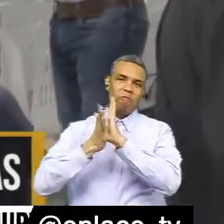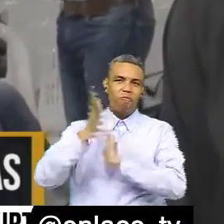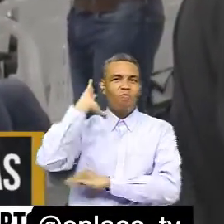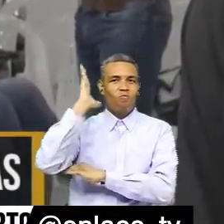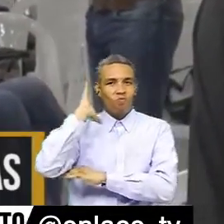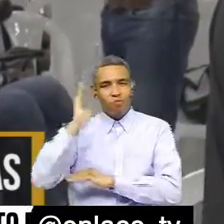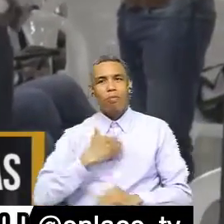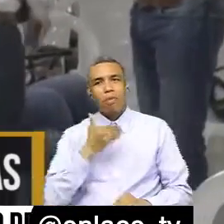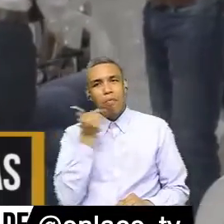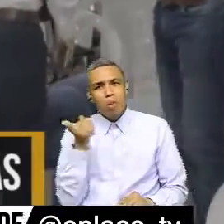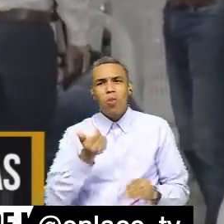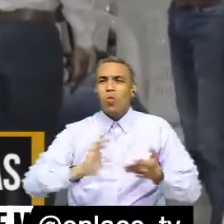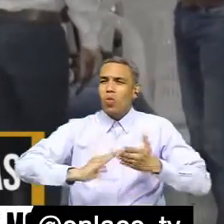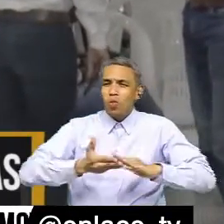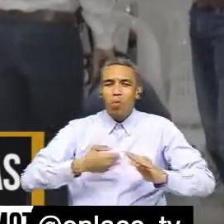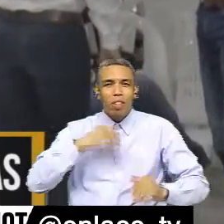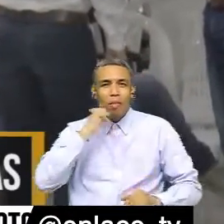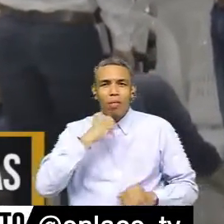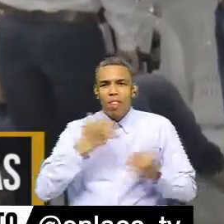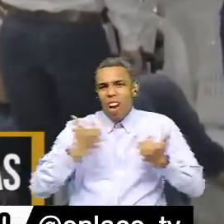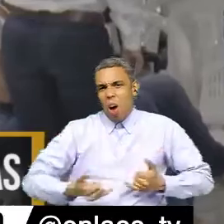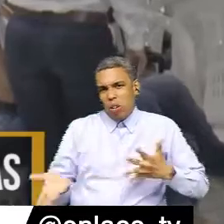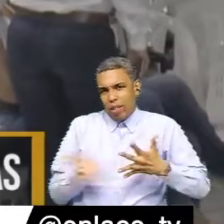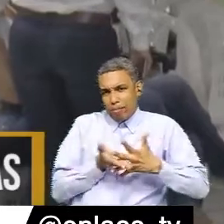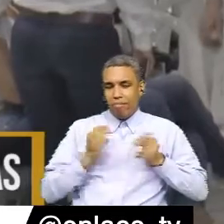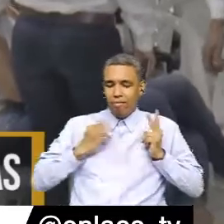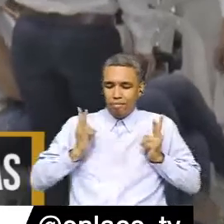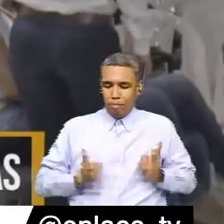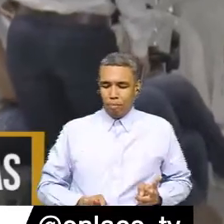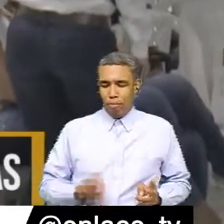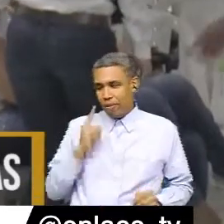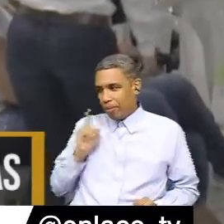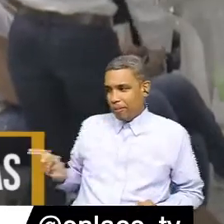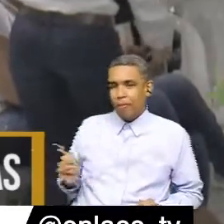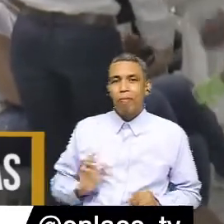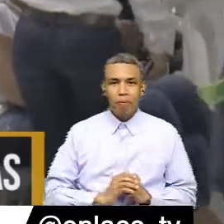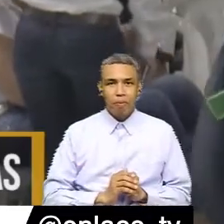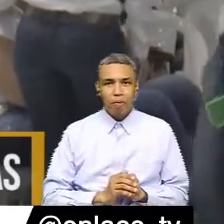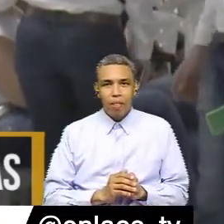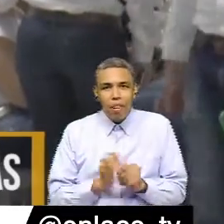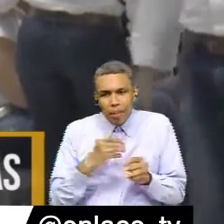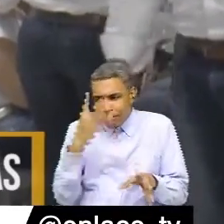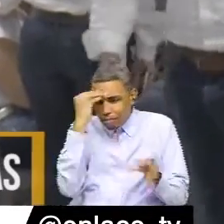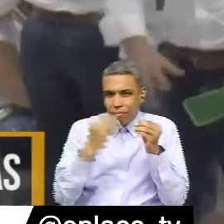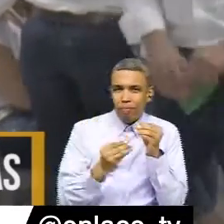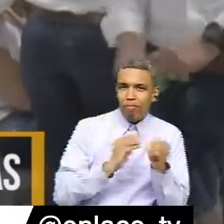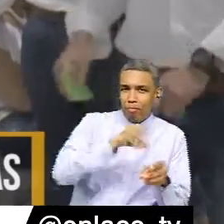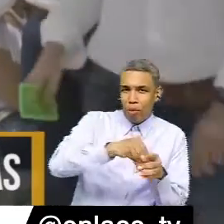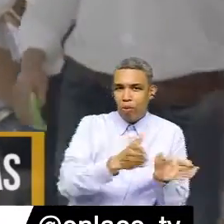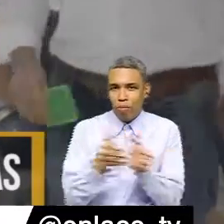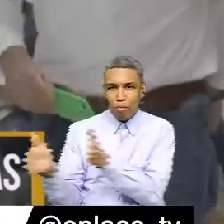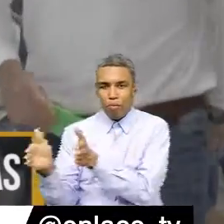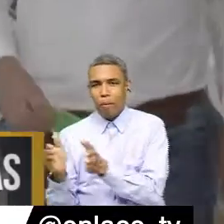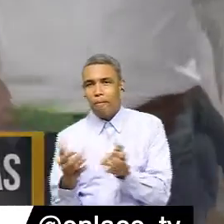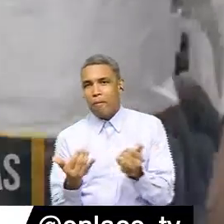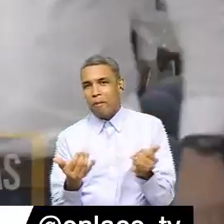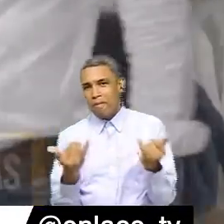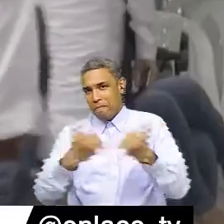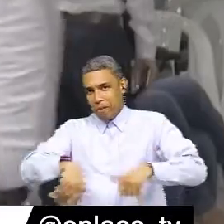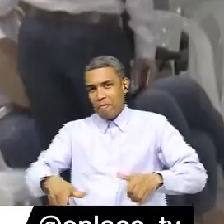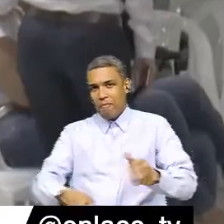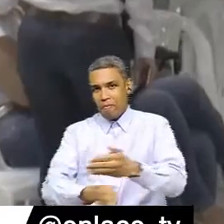propiedad ellos ya están en este momento en un receso muy importante aquí en este taller del reindus este es entonces la información que se registre más en estudio